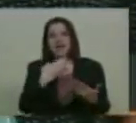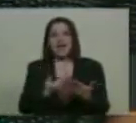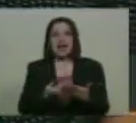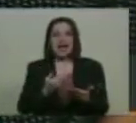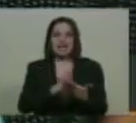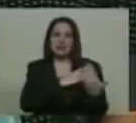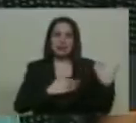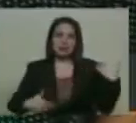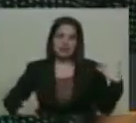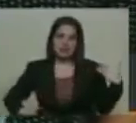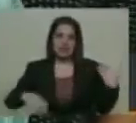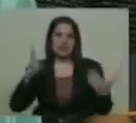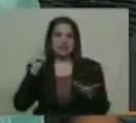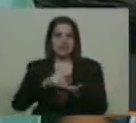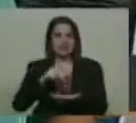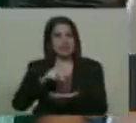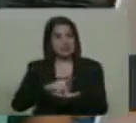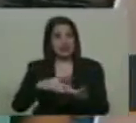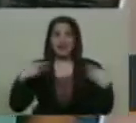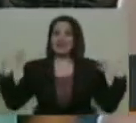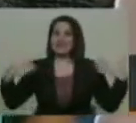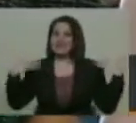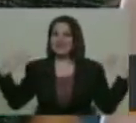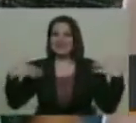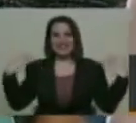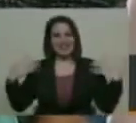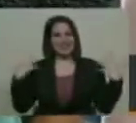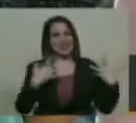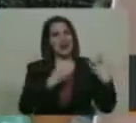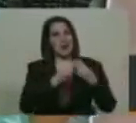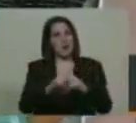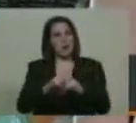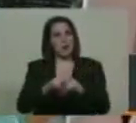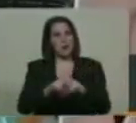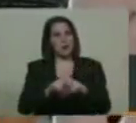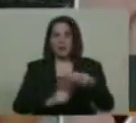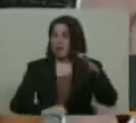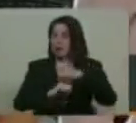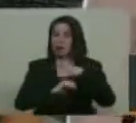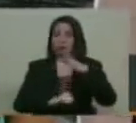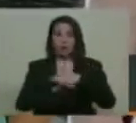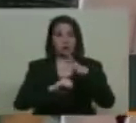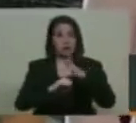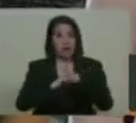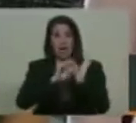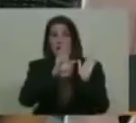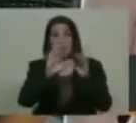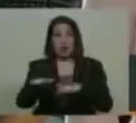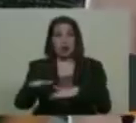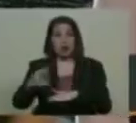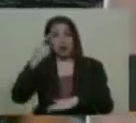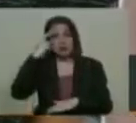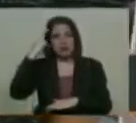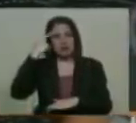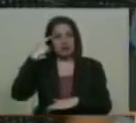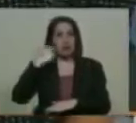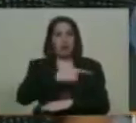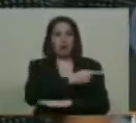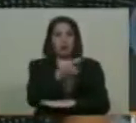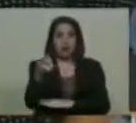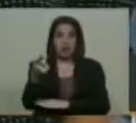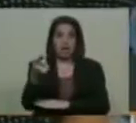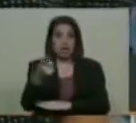presidente. Bueno, aquí estamos muy contentas de acompañarlo a usted, de apoyarlo, de respaldarlo, porque sabemos que usted es un